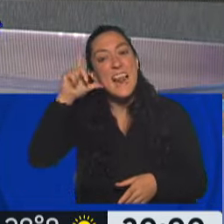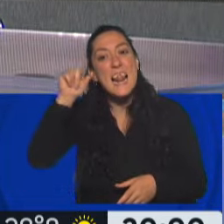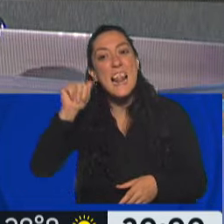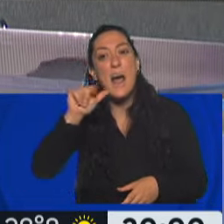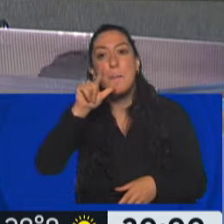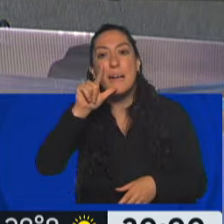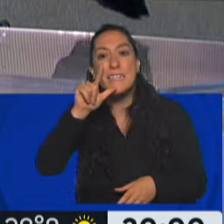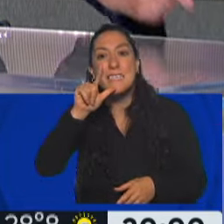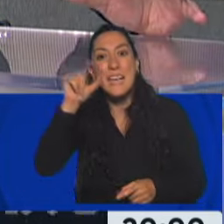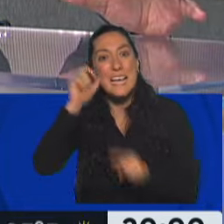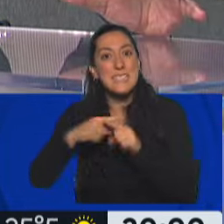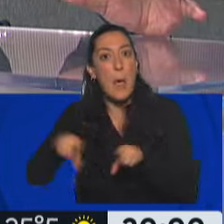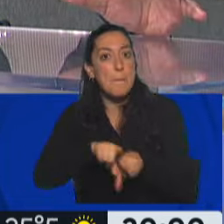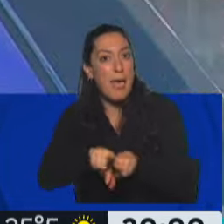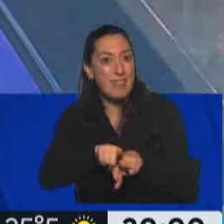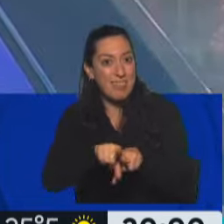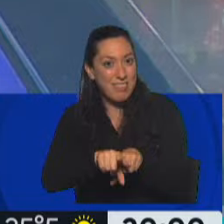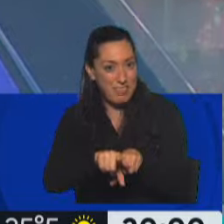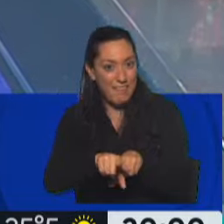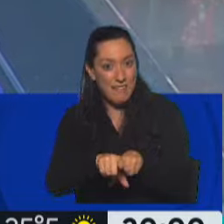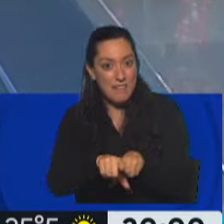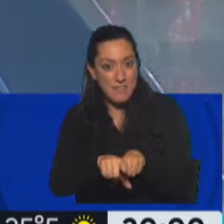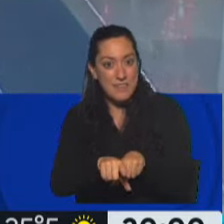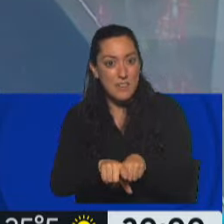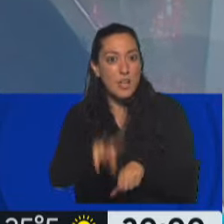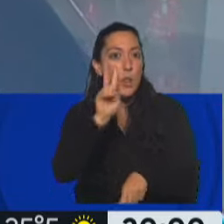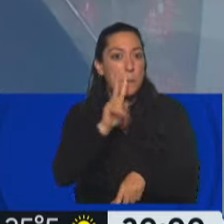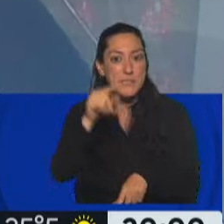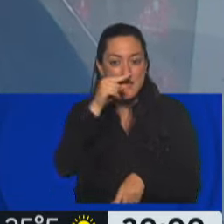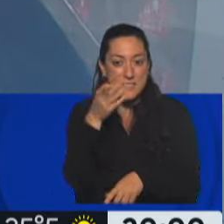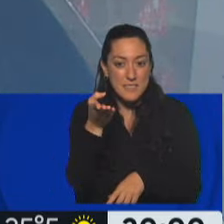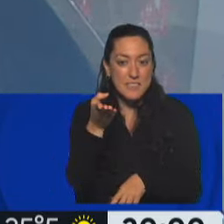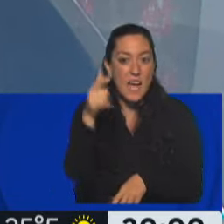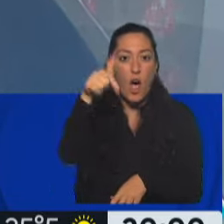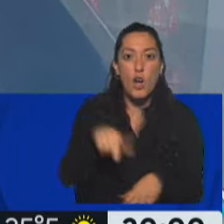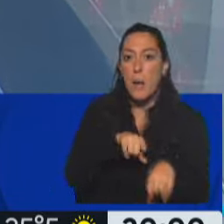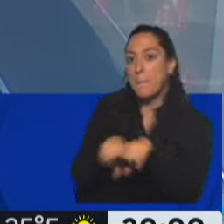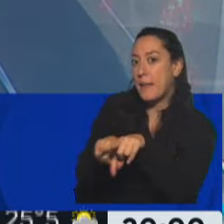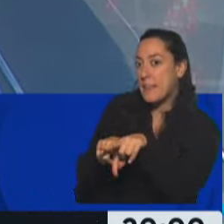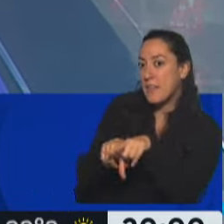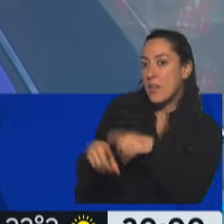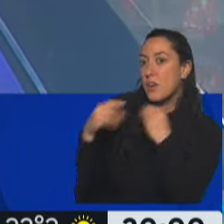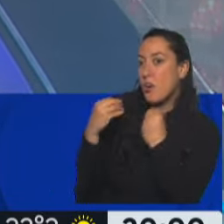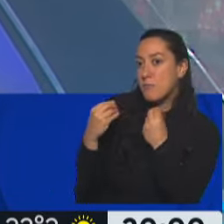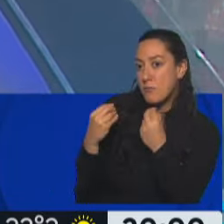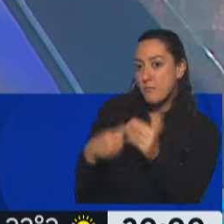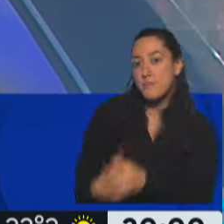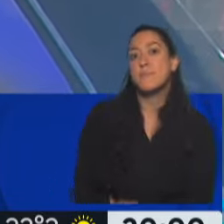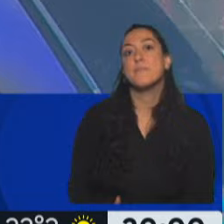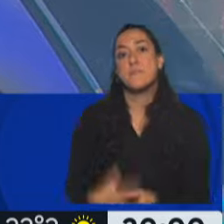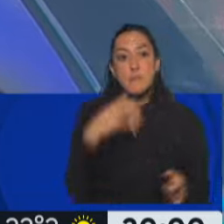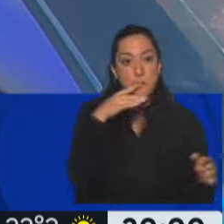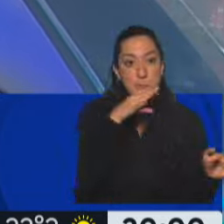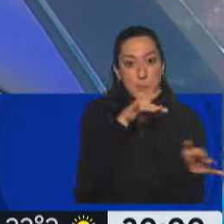fue amante. Claro. Ahí está, 2007. Y ahora, ¿quién sería amante de quién? Bueno, ahí se habla.